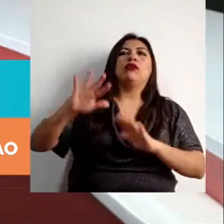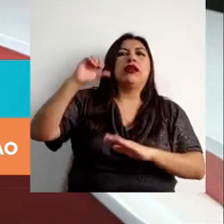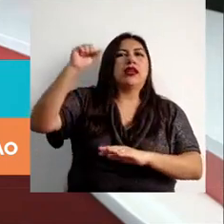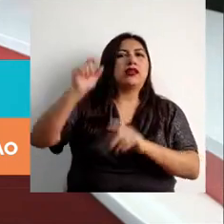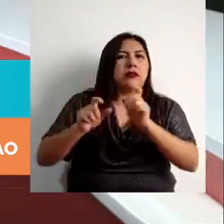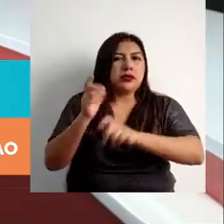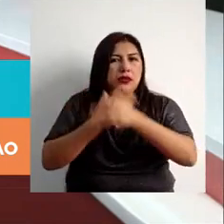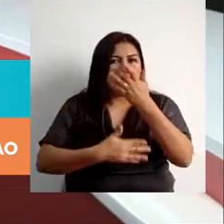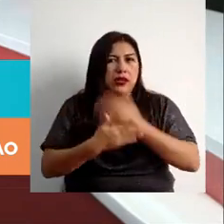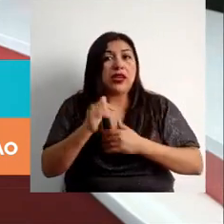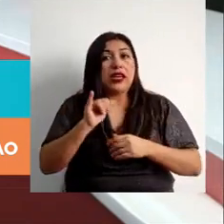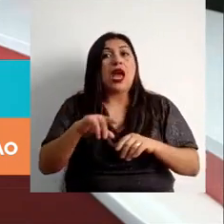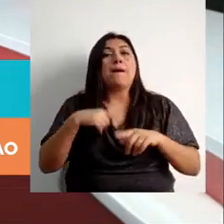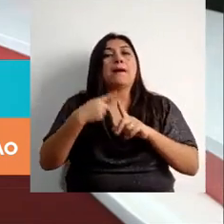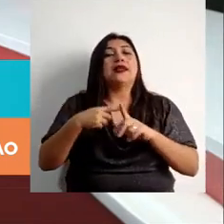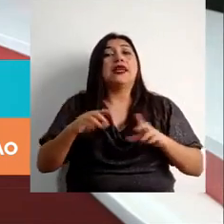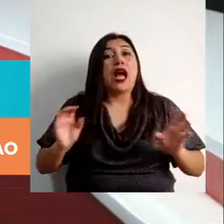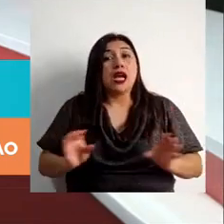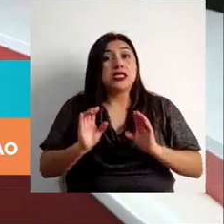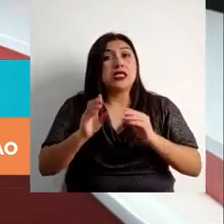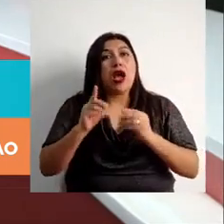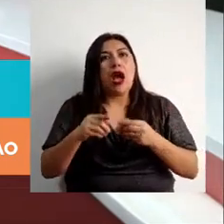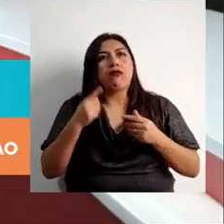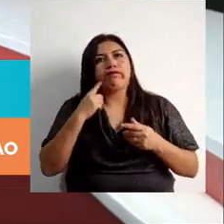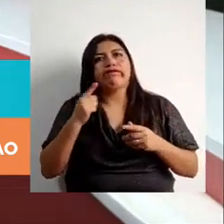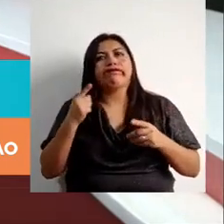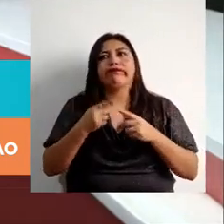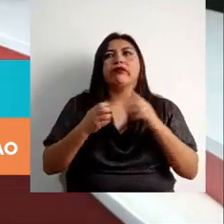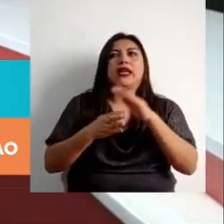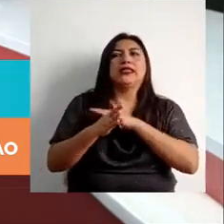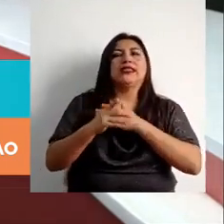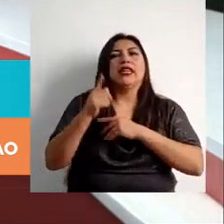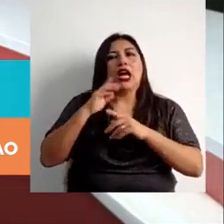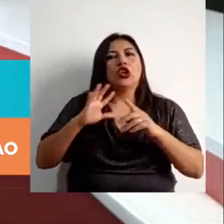permitan generar una verdadera accesibilidad universal. Tú lo has dicho, Edith.